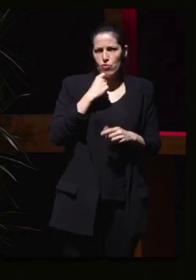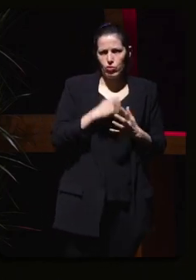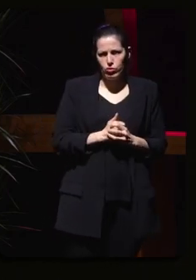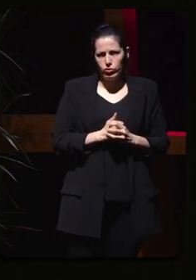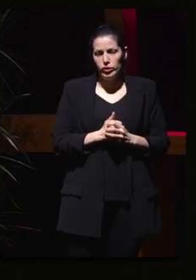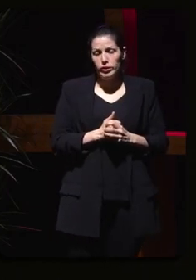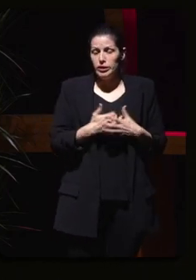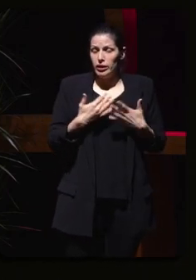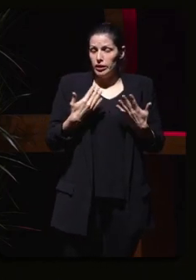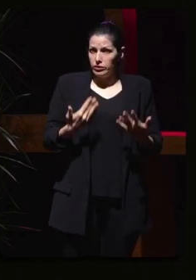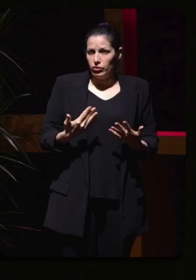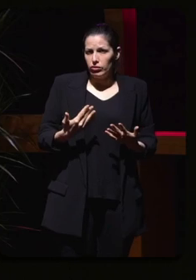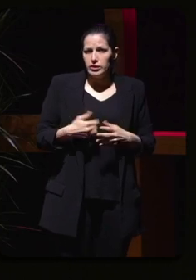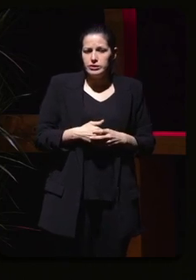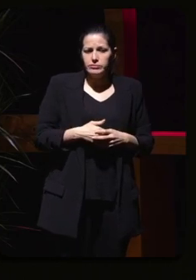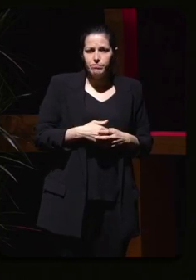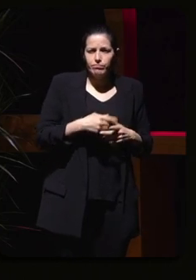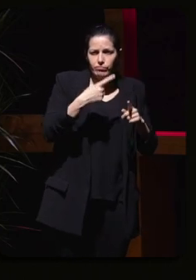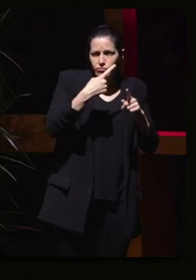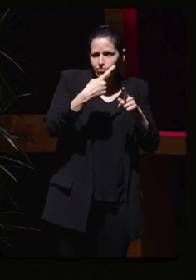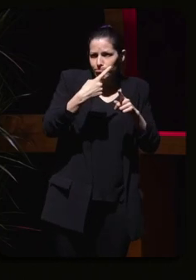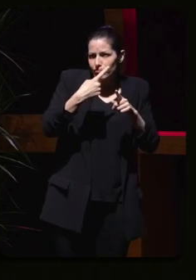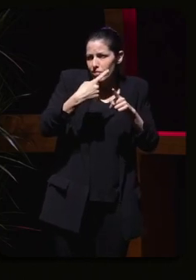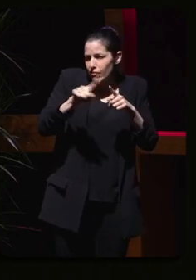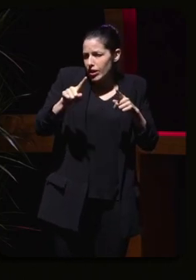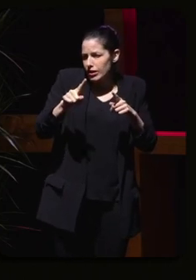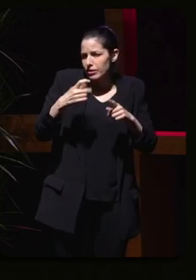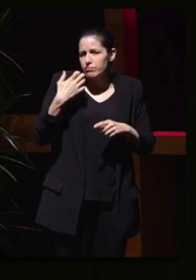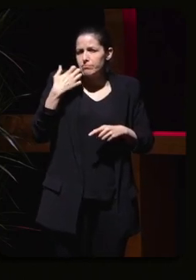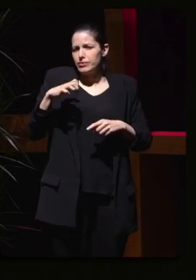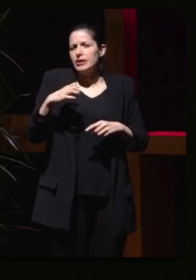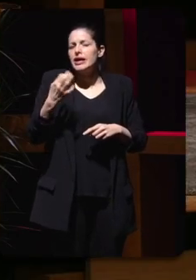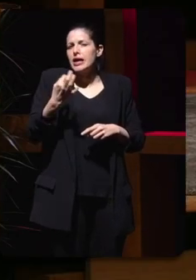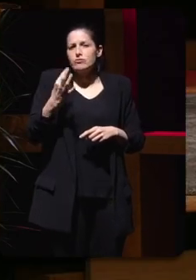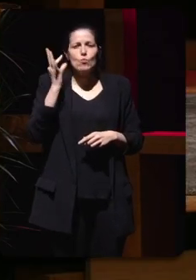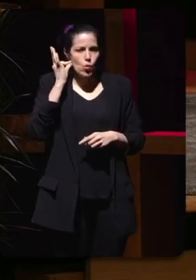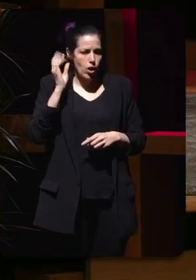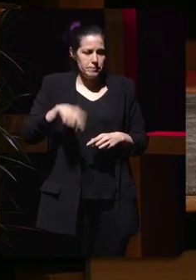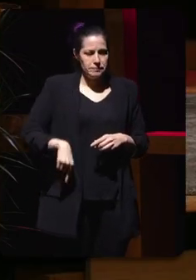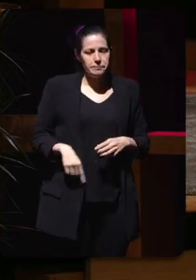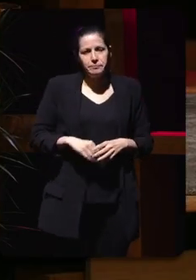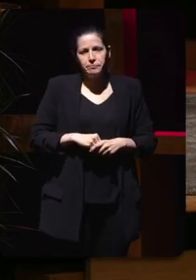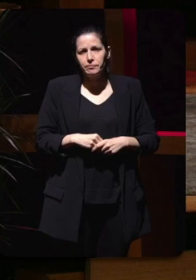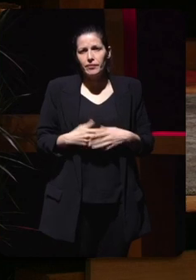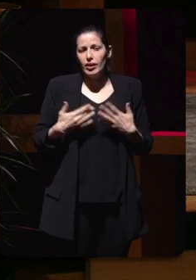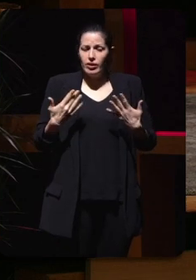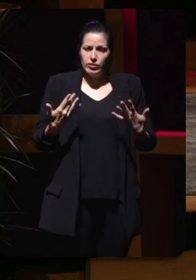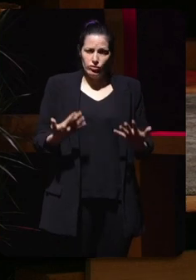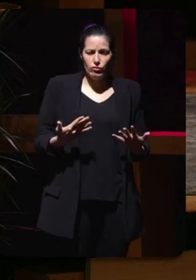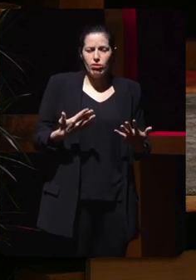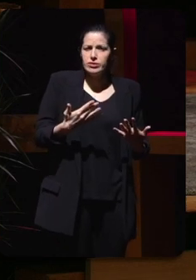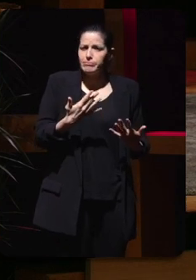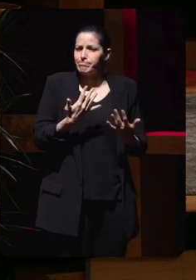de lo diferente y lo distinto estamos las mujeres. Y entonces digamos que toda la fuerza, o sea,